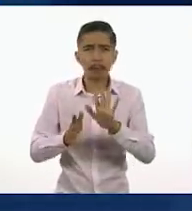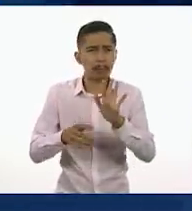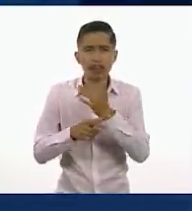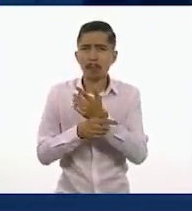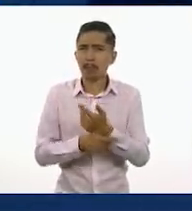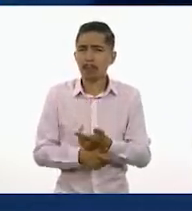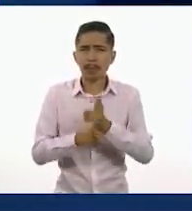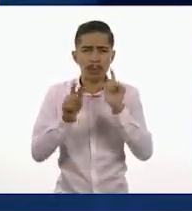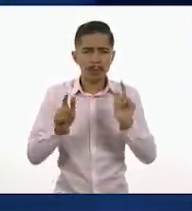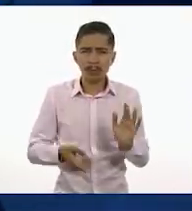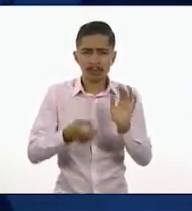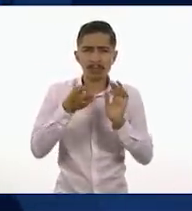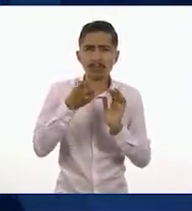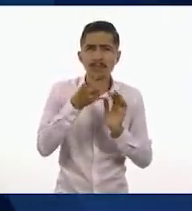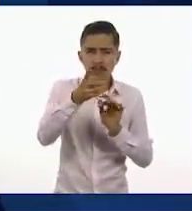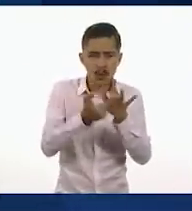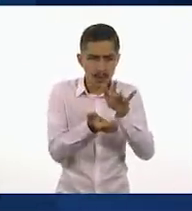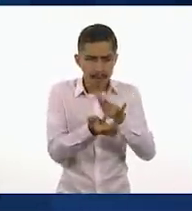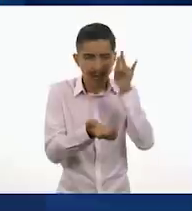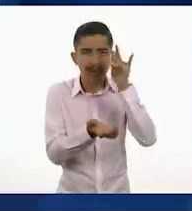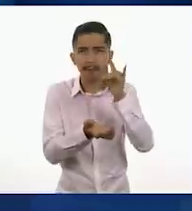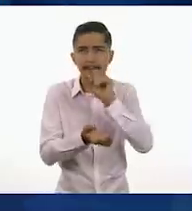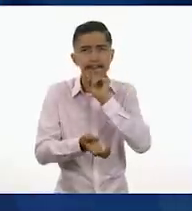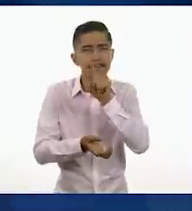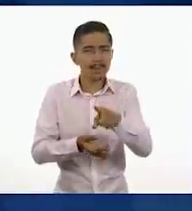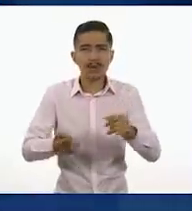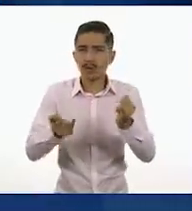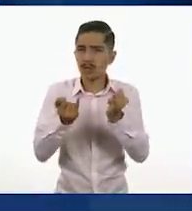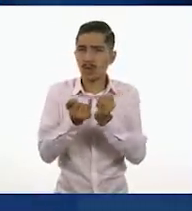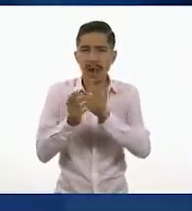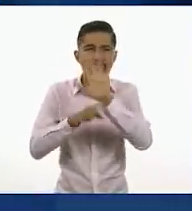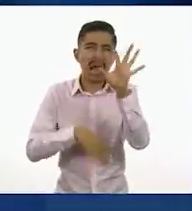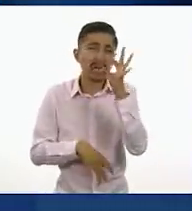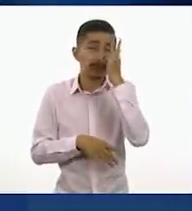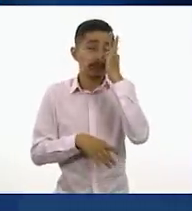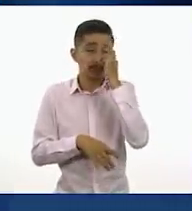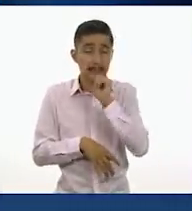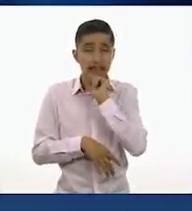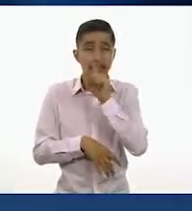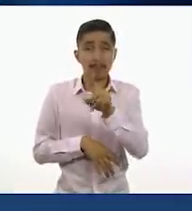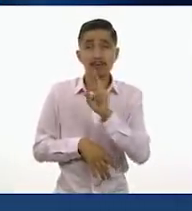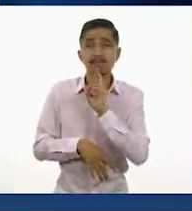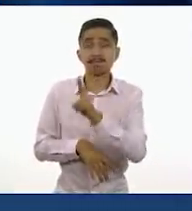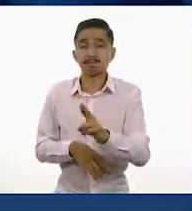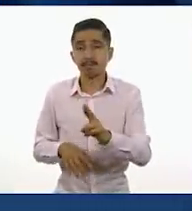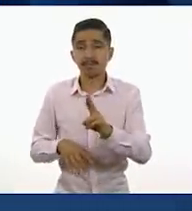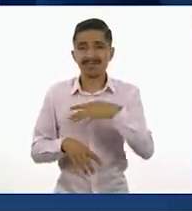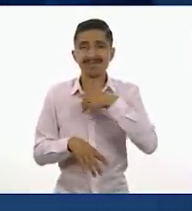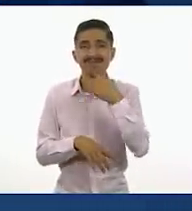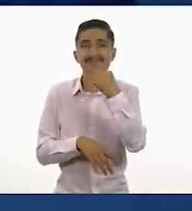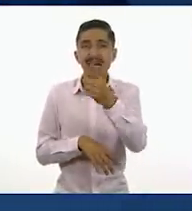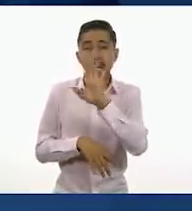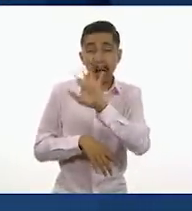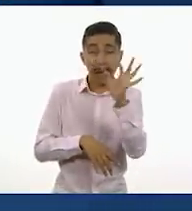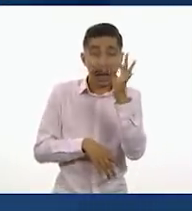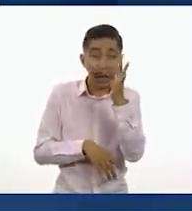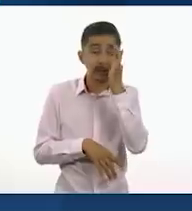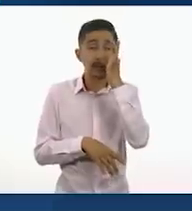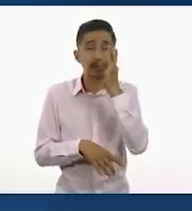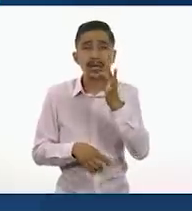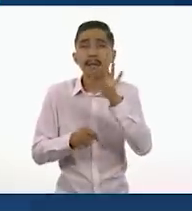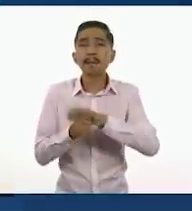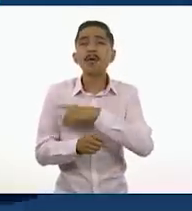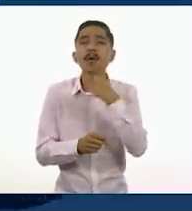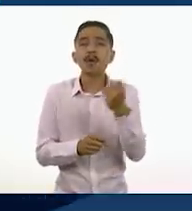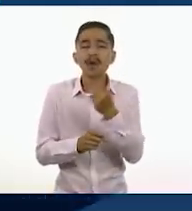sean los datos que tomemos, nos tienen que dar casi el mismo resultado. Y digo casi por la imprecisión que puede